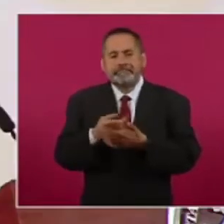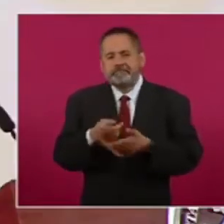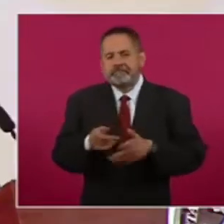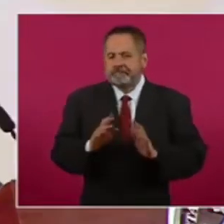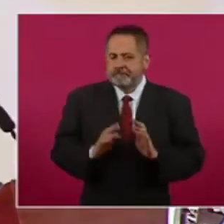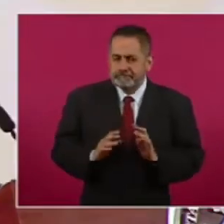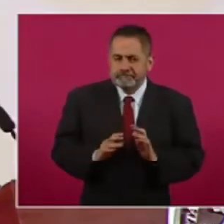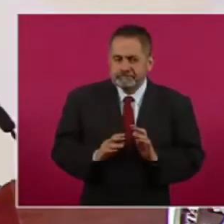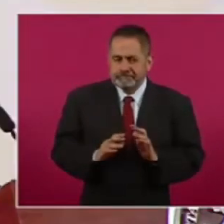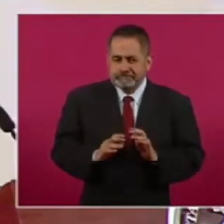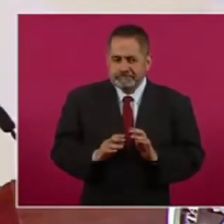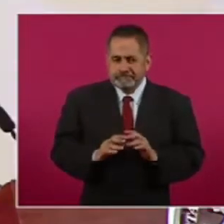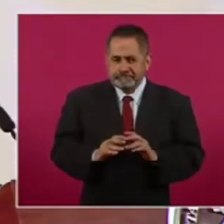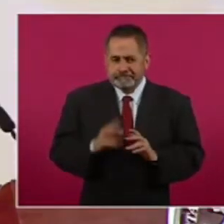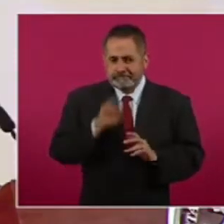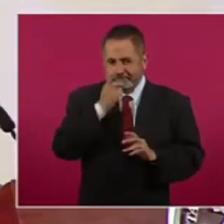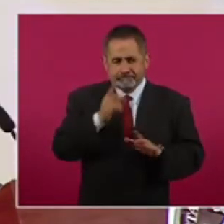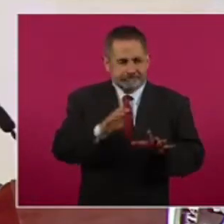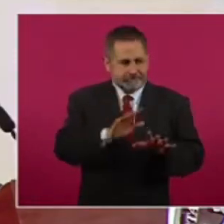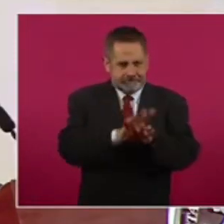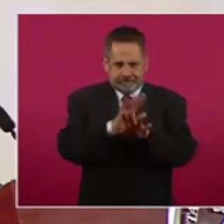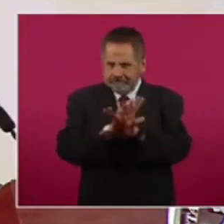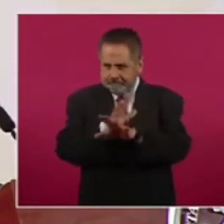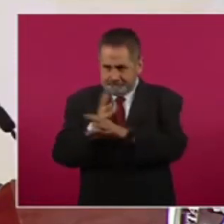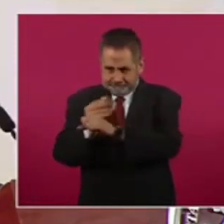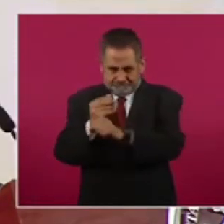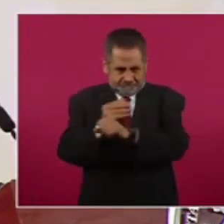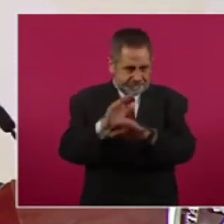por los cambios que se están llevando a cabo.